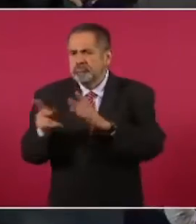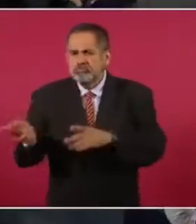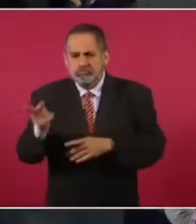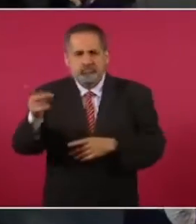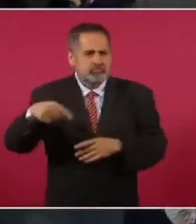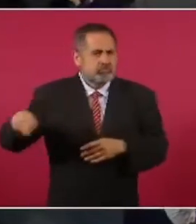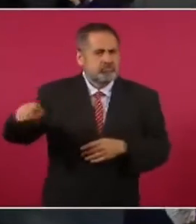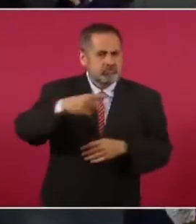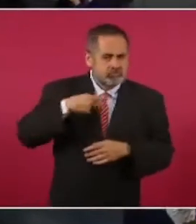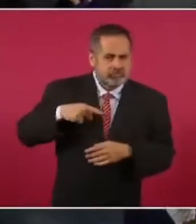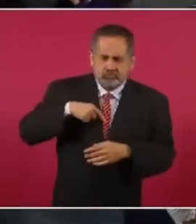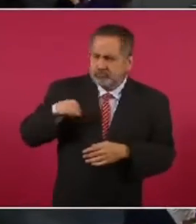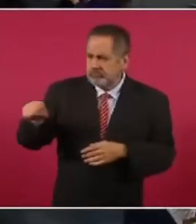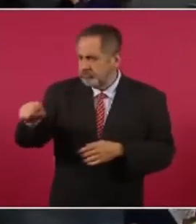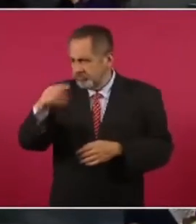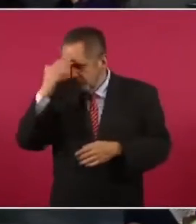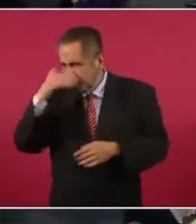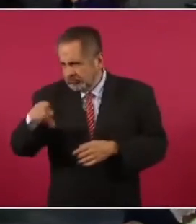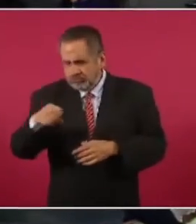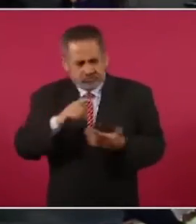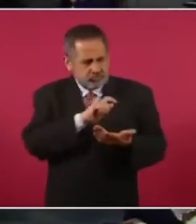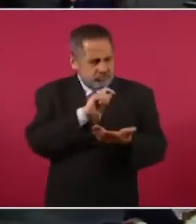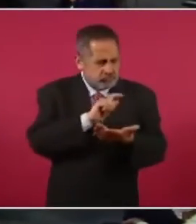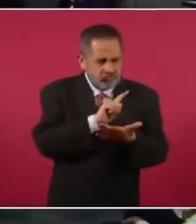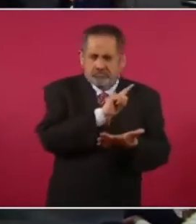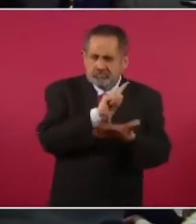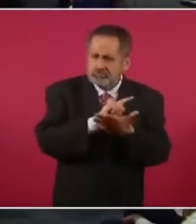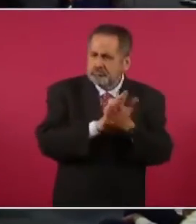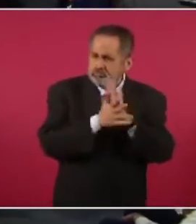la gente sobre las reformas,